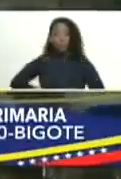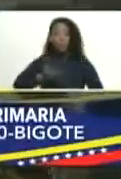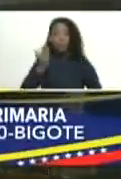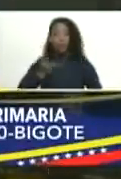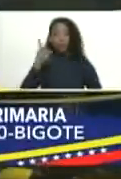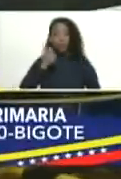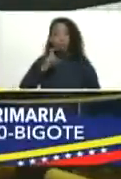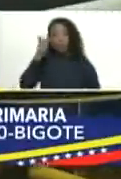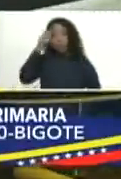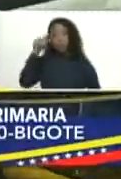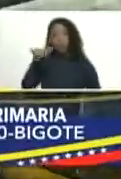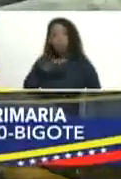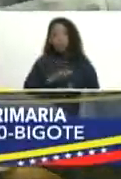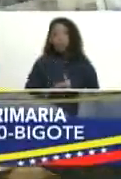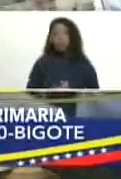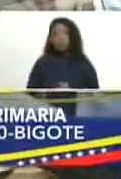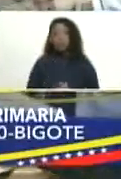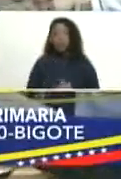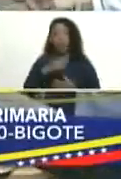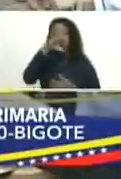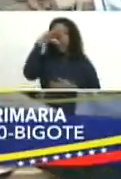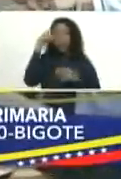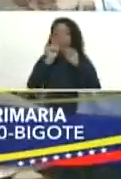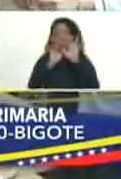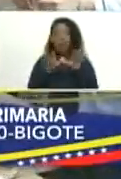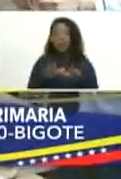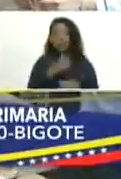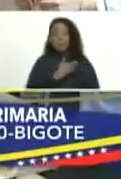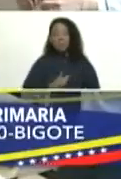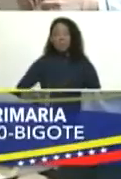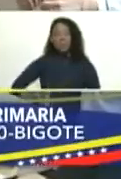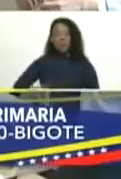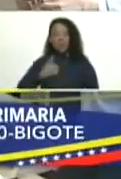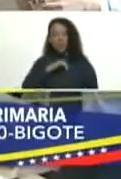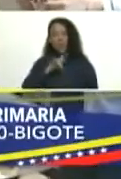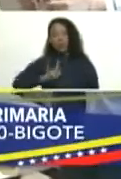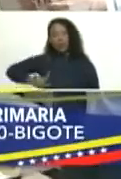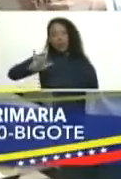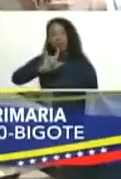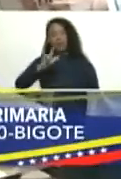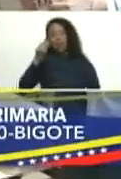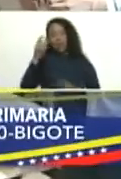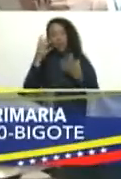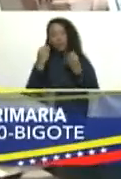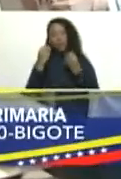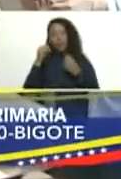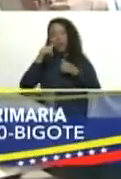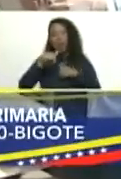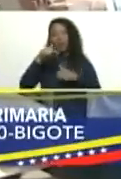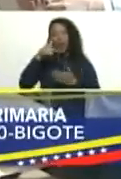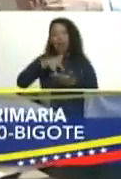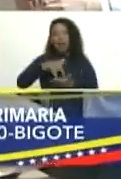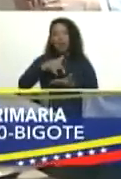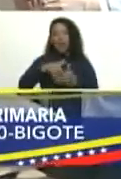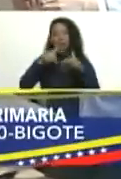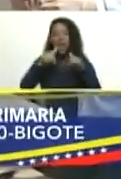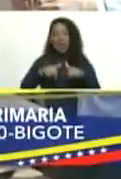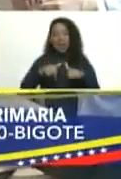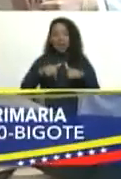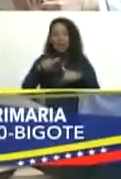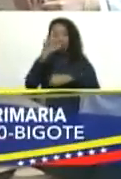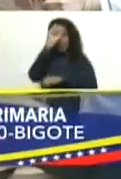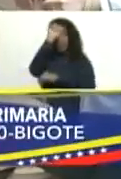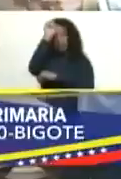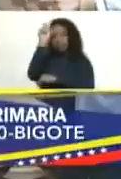parte de nuestro pueblo. Así que Dios me lo bendiga, presidente. Lo queremos mucho de aquí de Carabobo, y este Estado le reconoce,